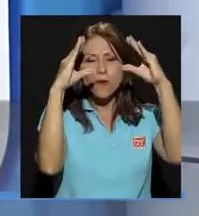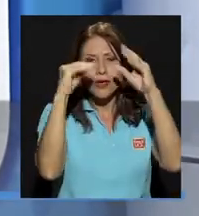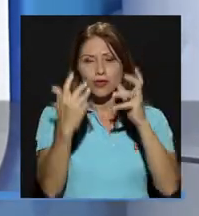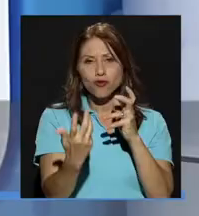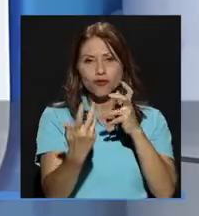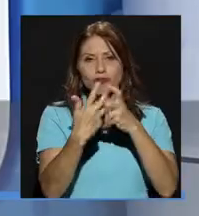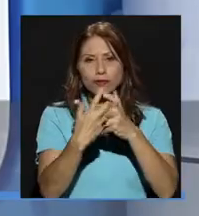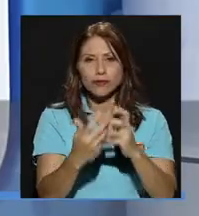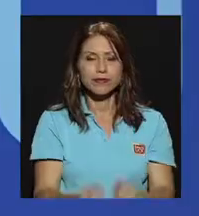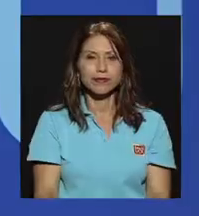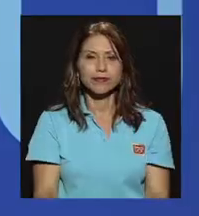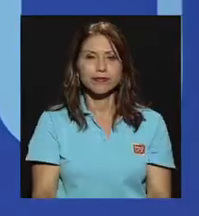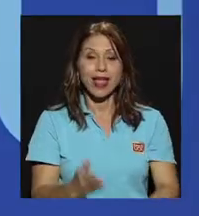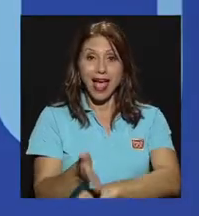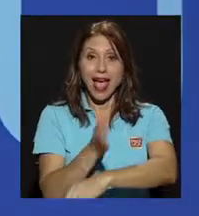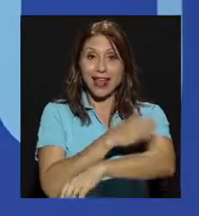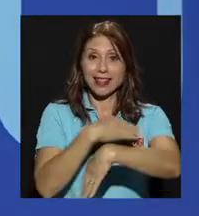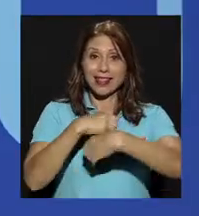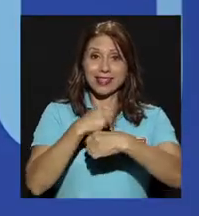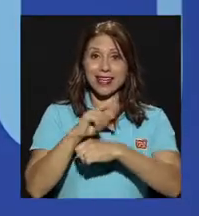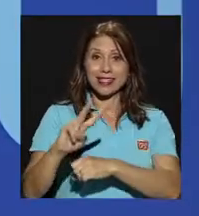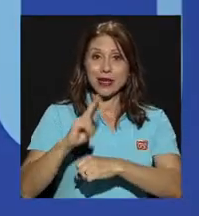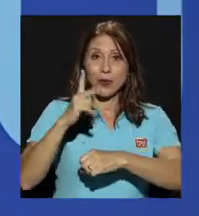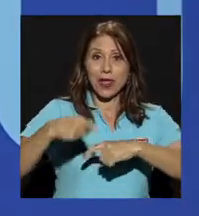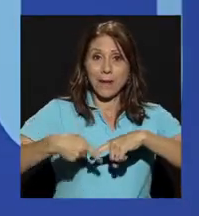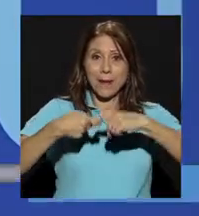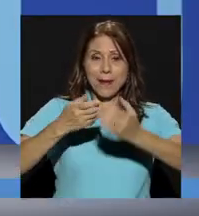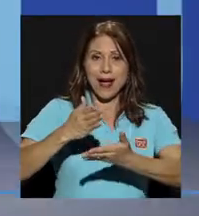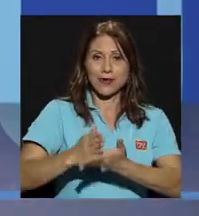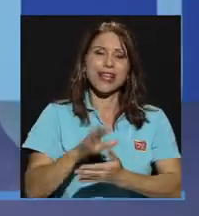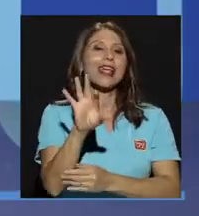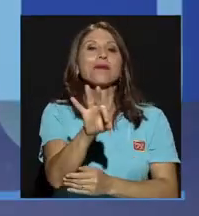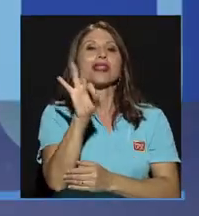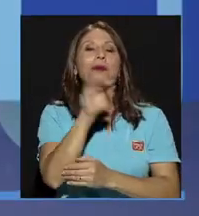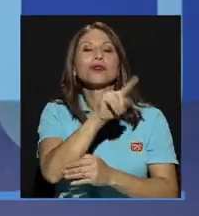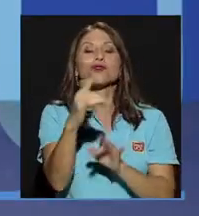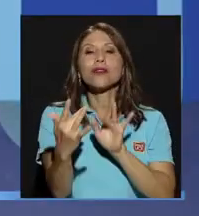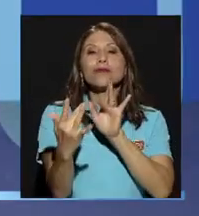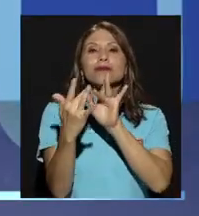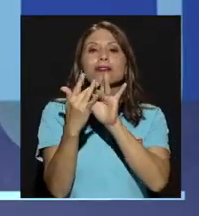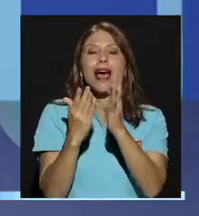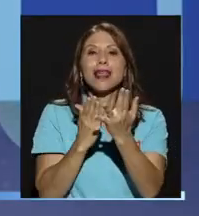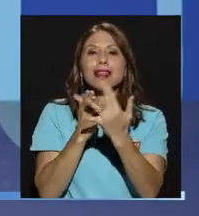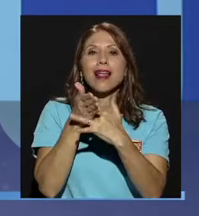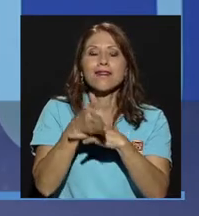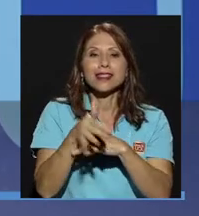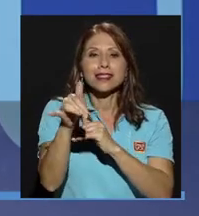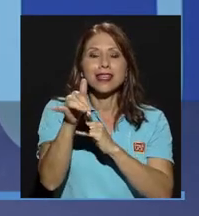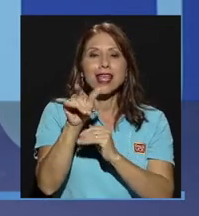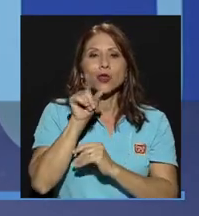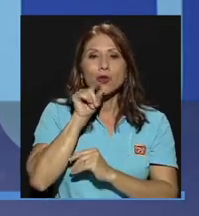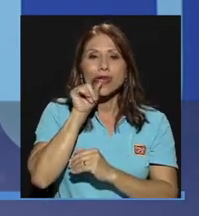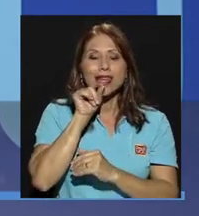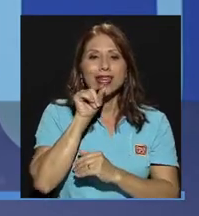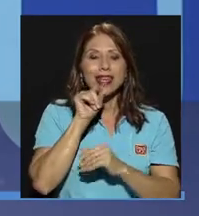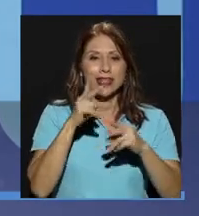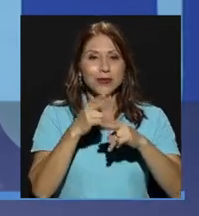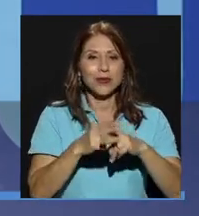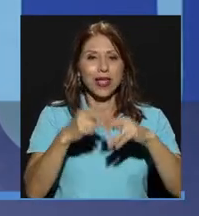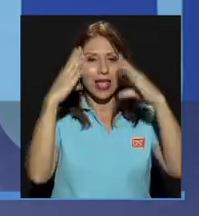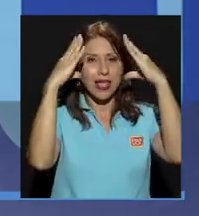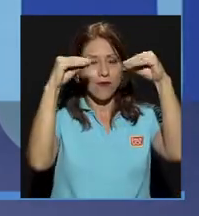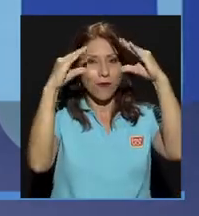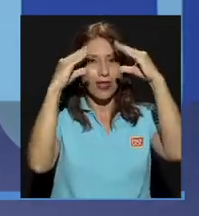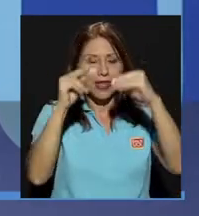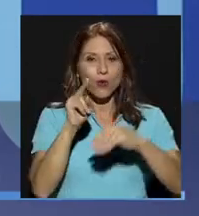publicación correspondiente. Antes de realizar nuestra segunda pausa, le invitamos a seguirnos a través de nuestra cuenta de Twitter,